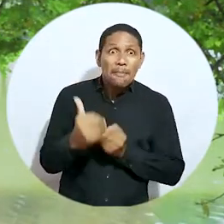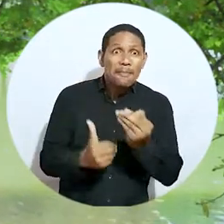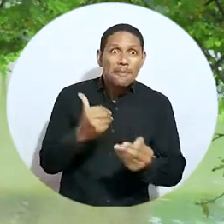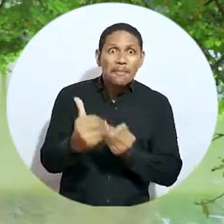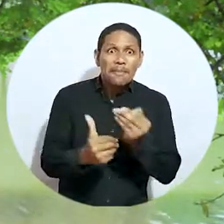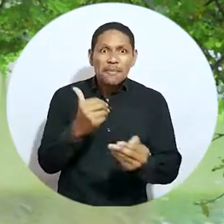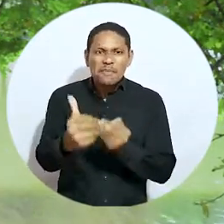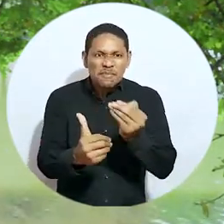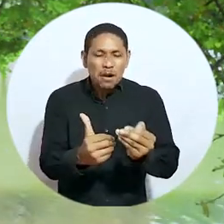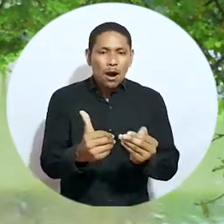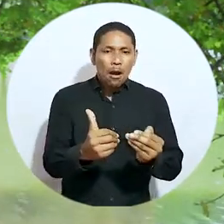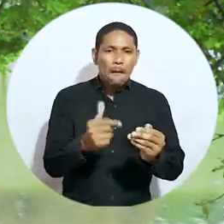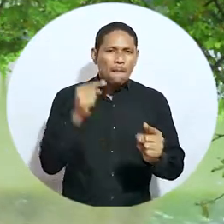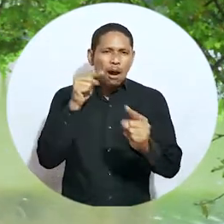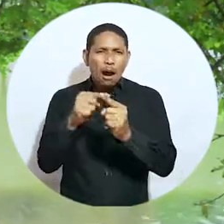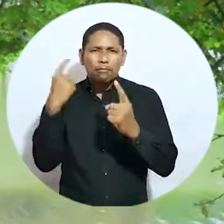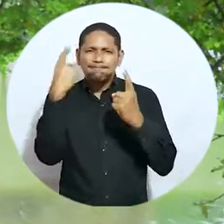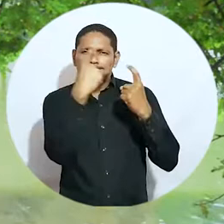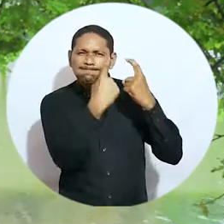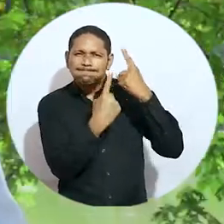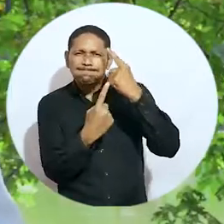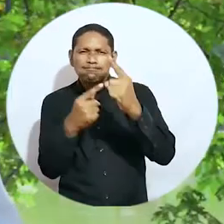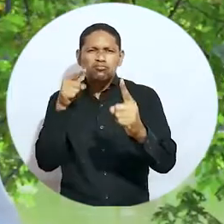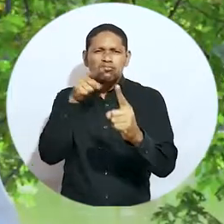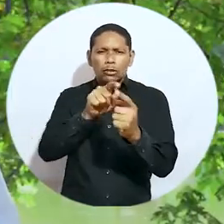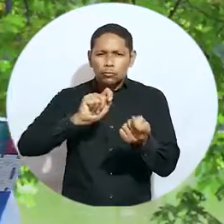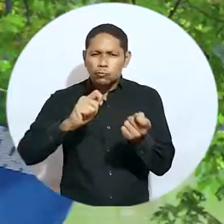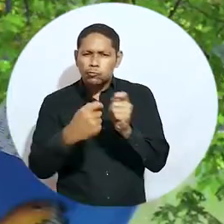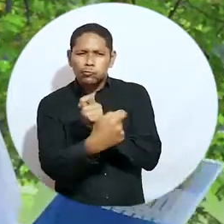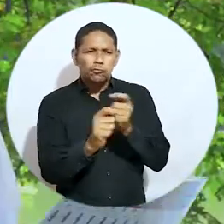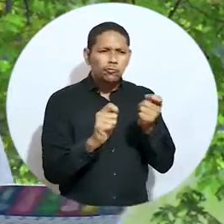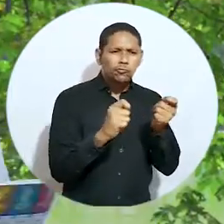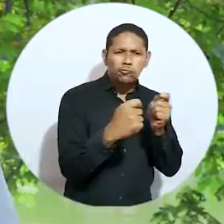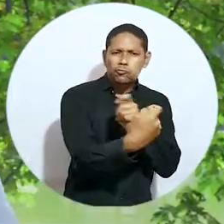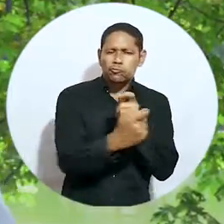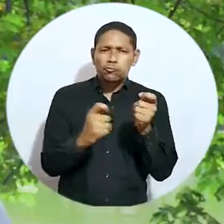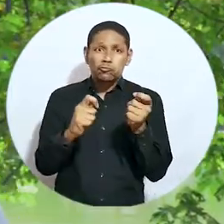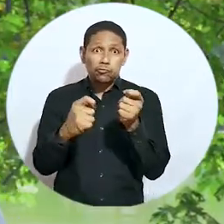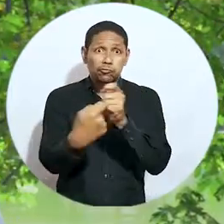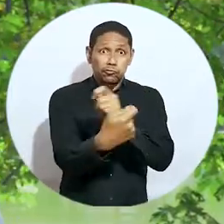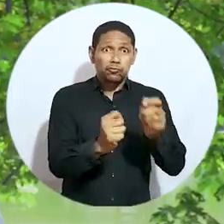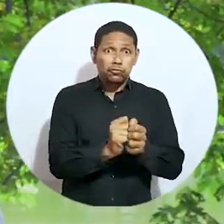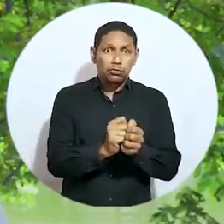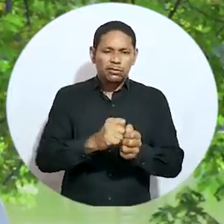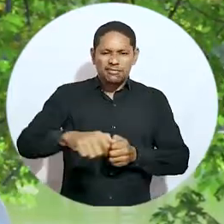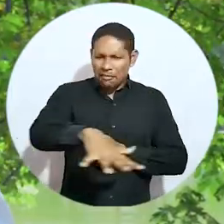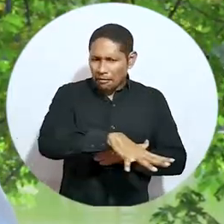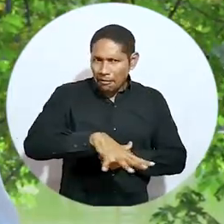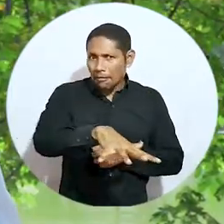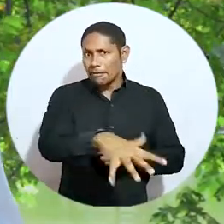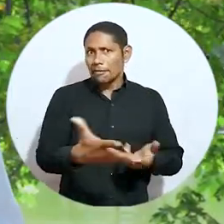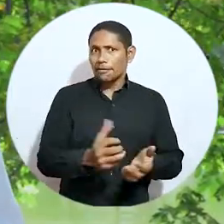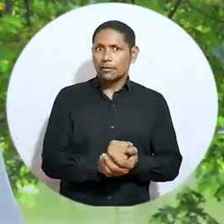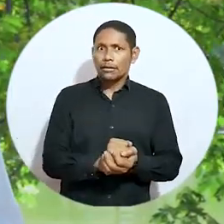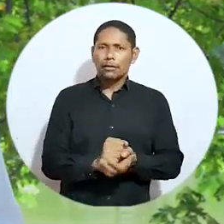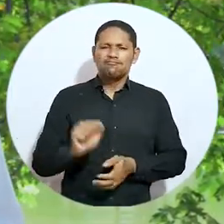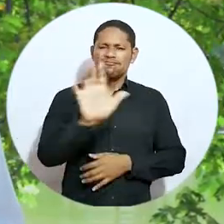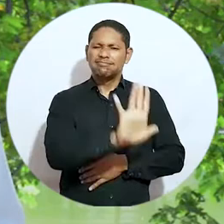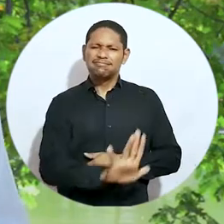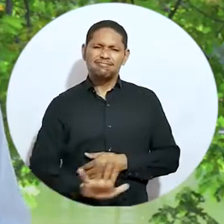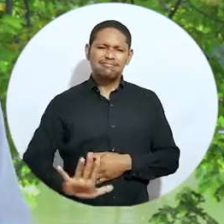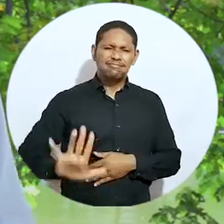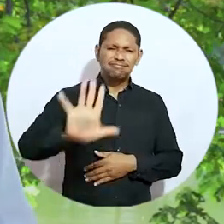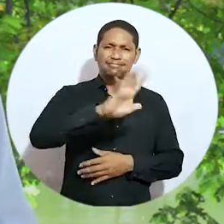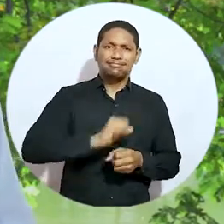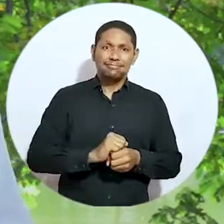proceso que de alguna manera vislumbra aquellas perspectivas de transformación y cambio para que la